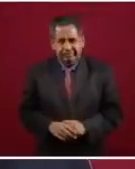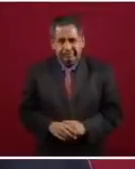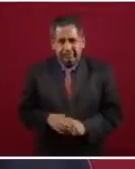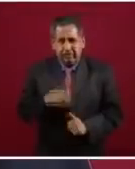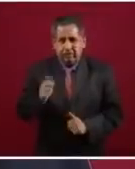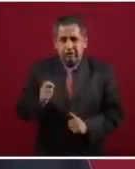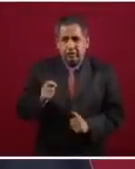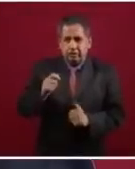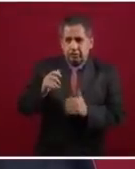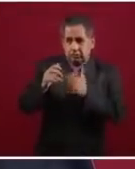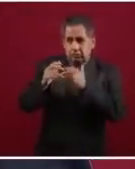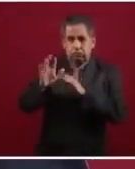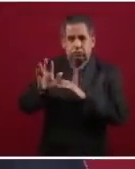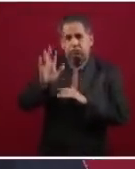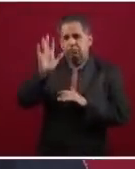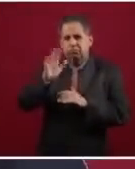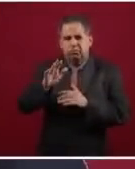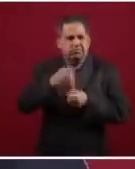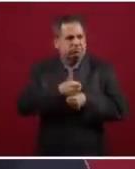es terrorismo fiscal.